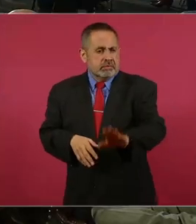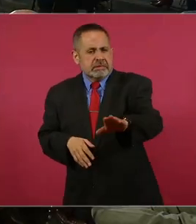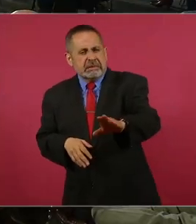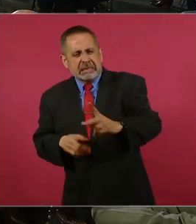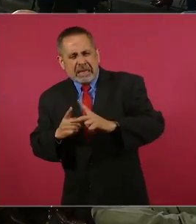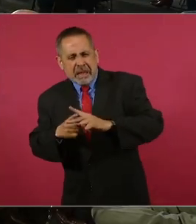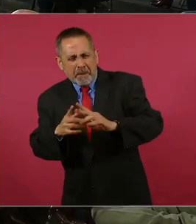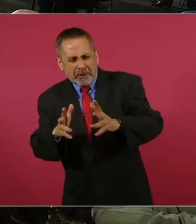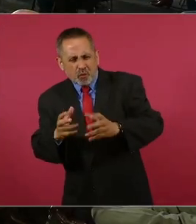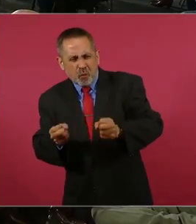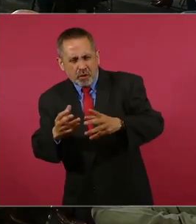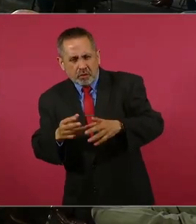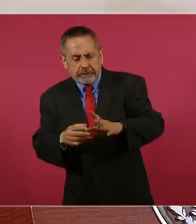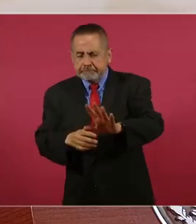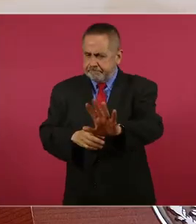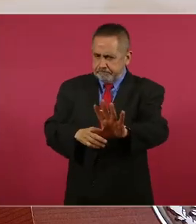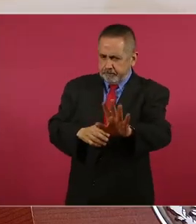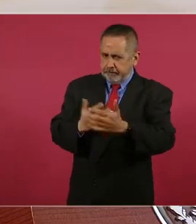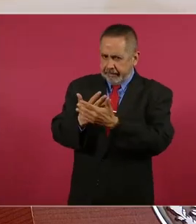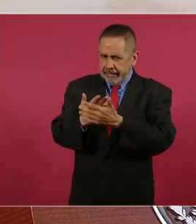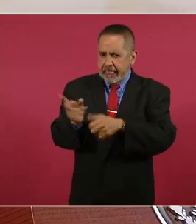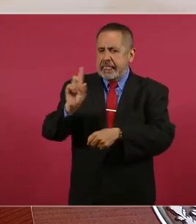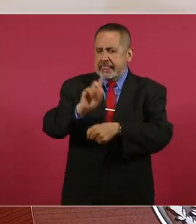ese recurso? Para el día 5, sí.